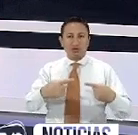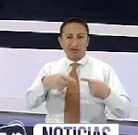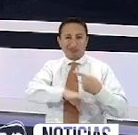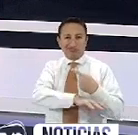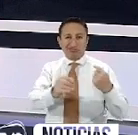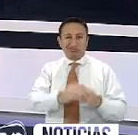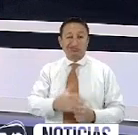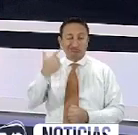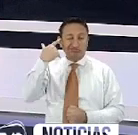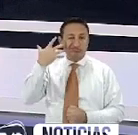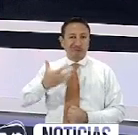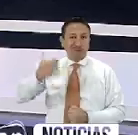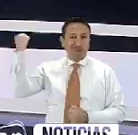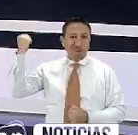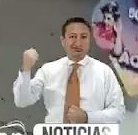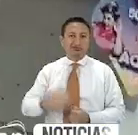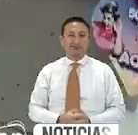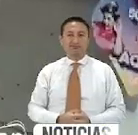robos y asaltos.